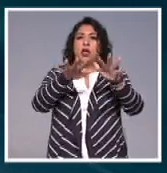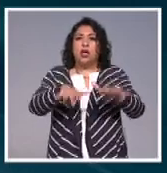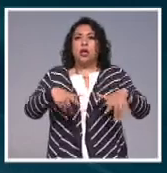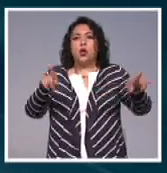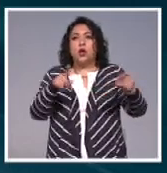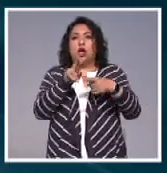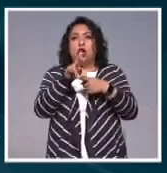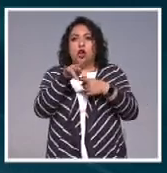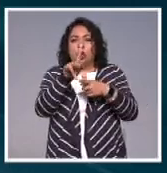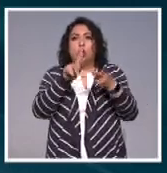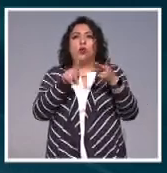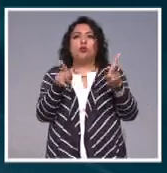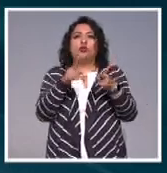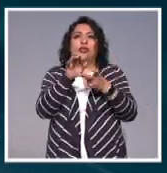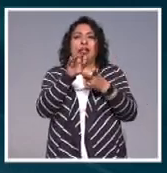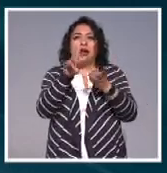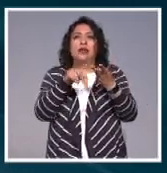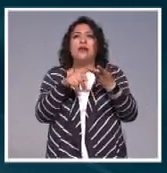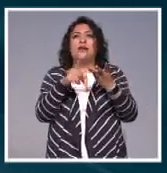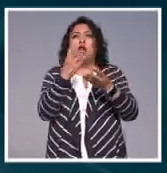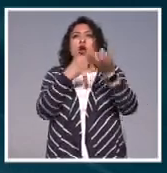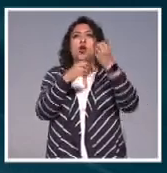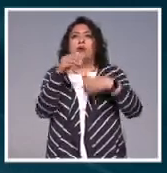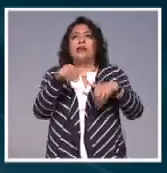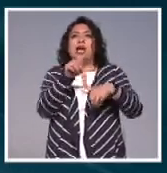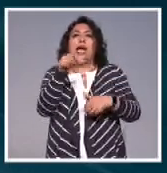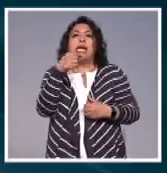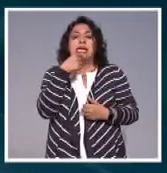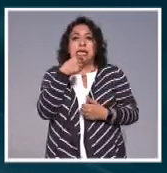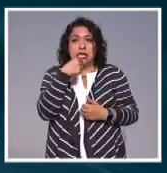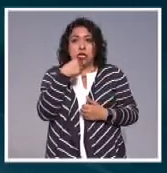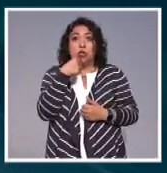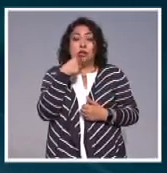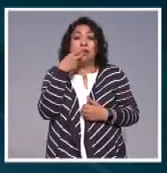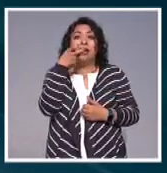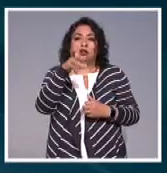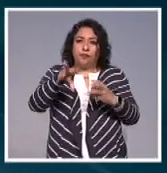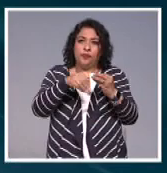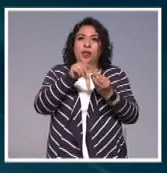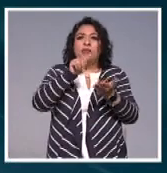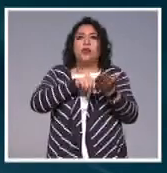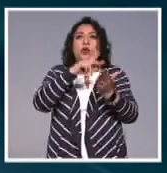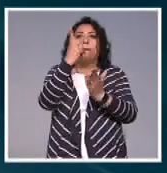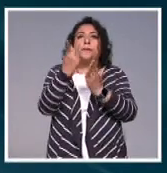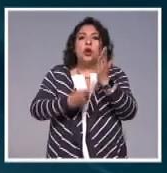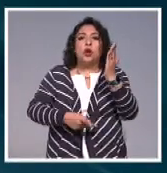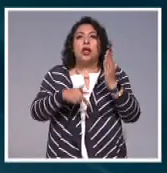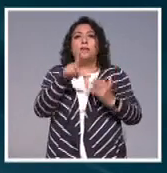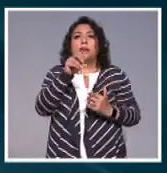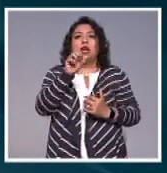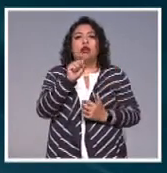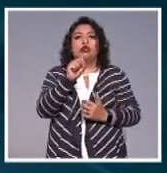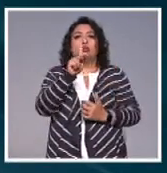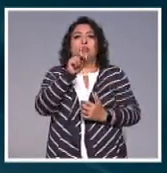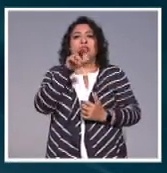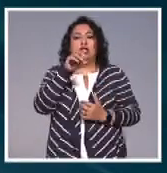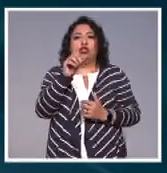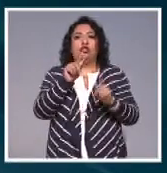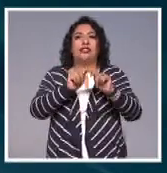conciertos de rock, música caribeña y una obra de teatro para niños. Lo anterior como parte de la programación Los Pinos en